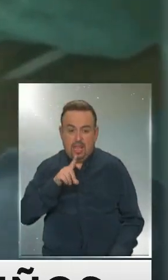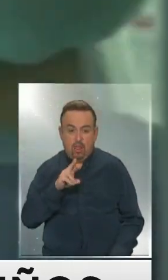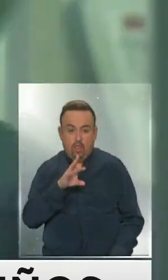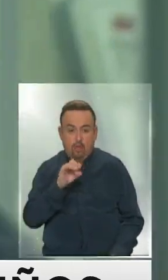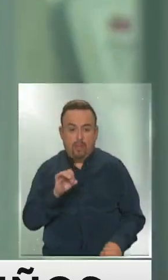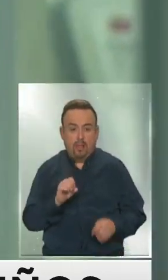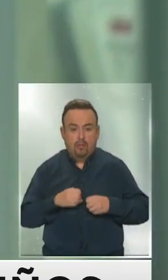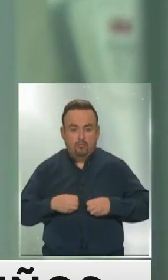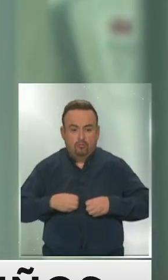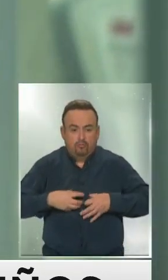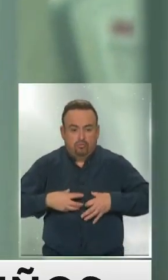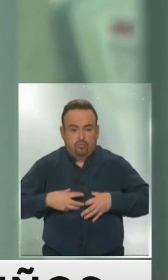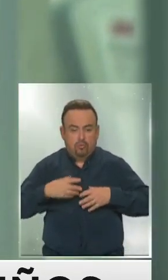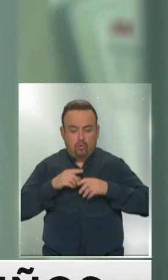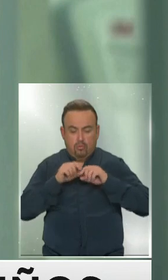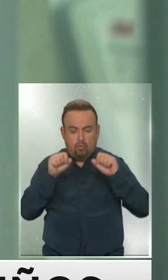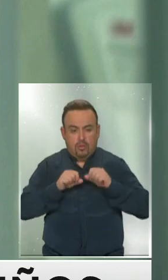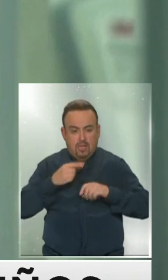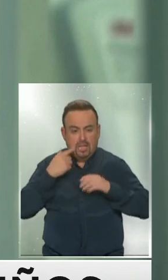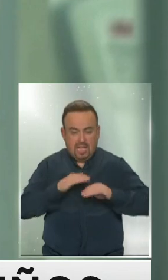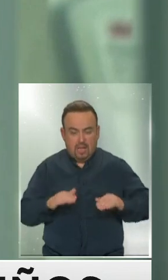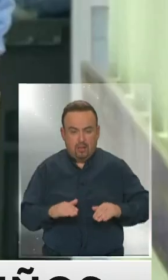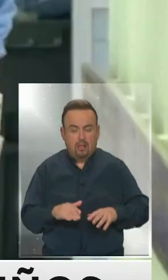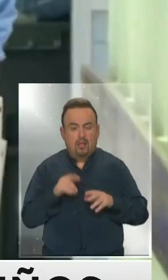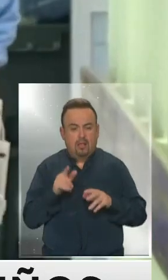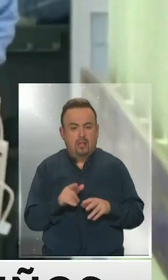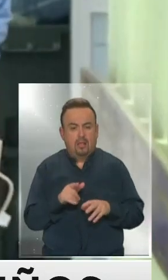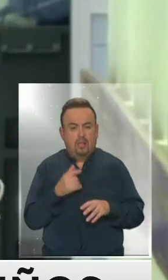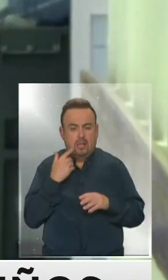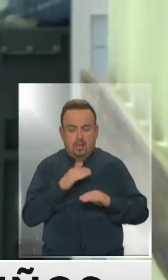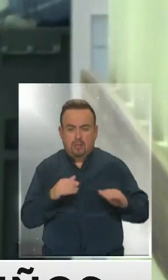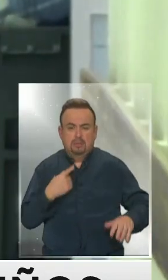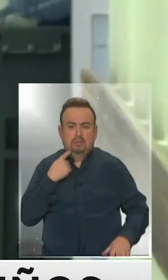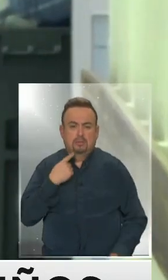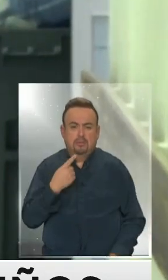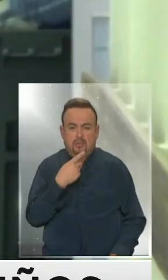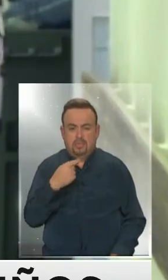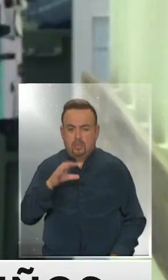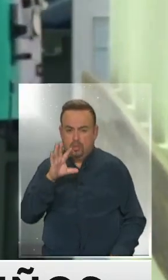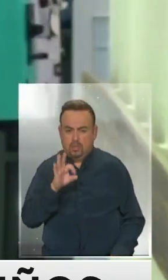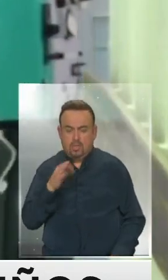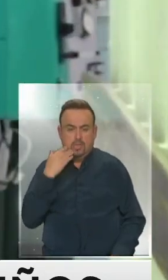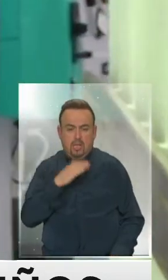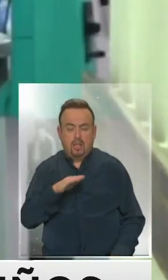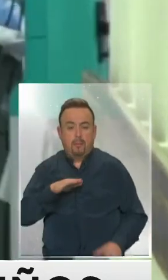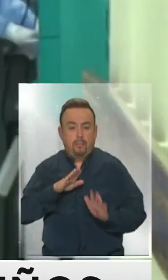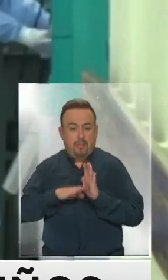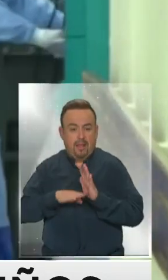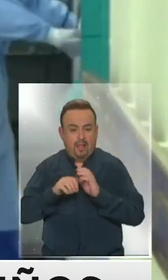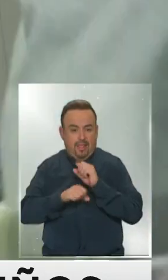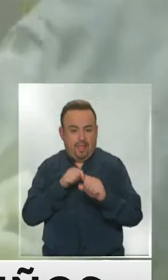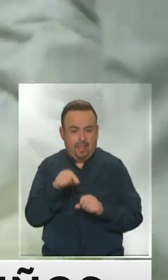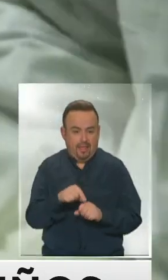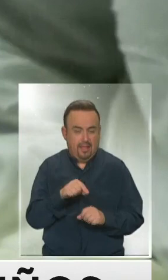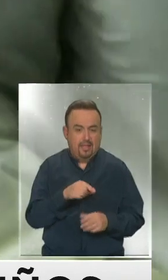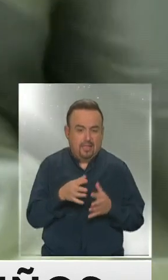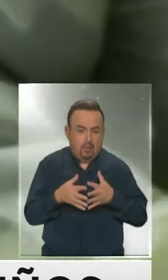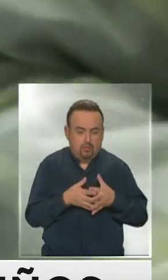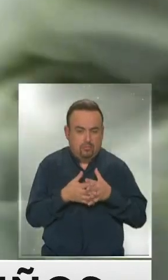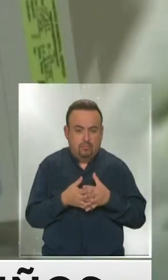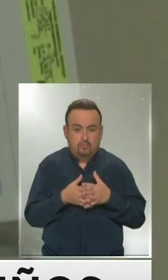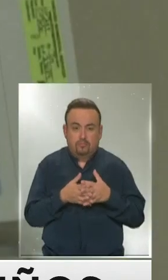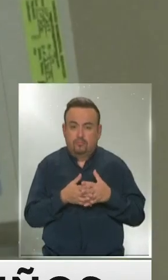inflamatorio multisistémico en niños y que ha afectado a al menos 150 menores de edad en ese país una vez